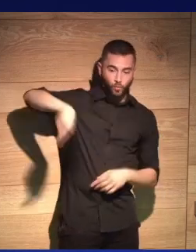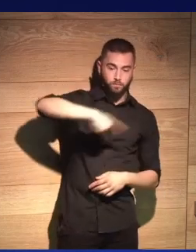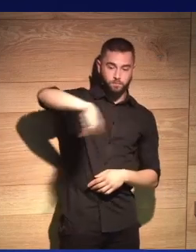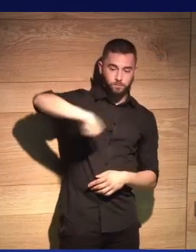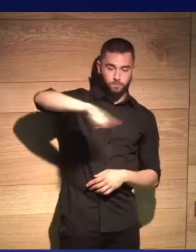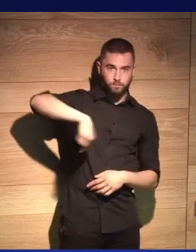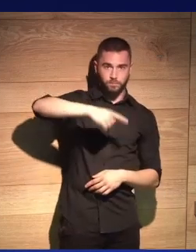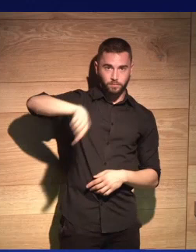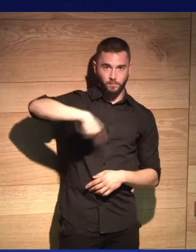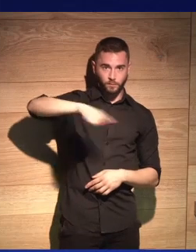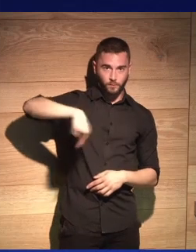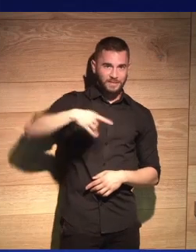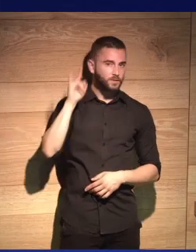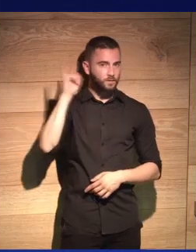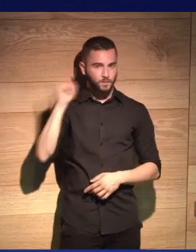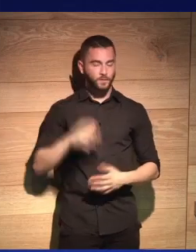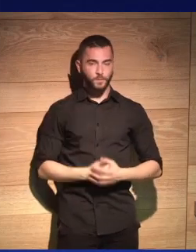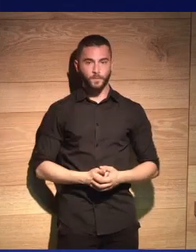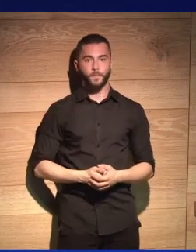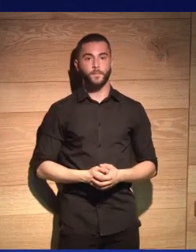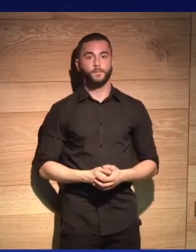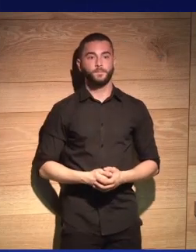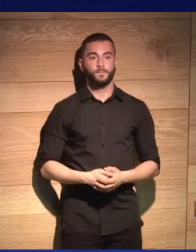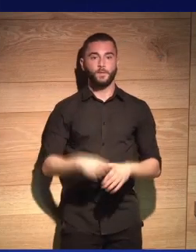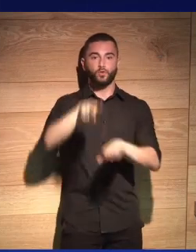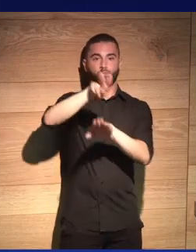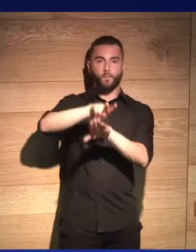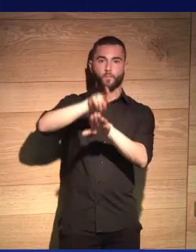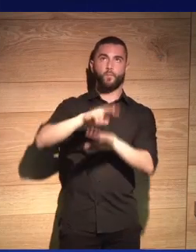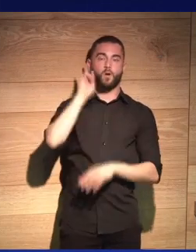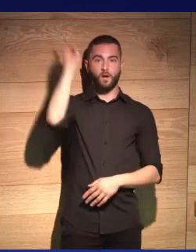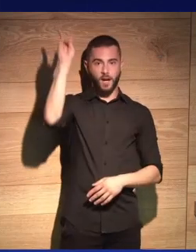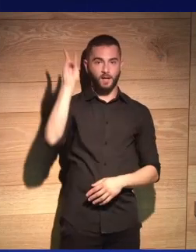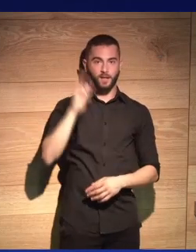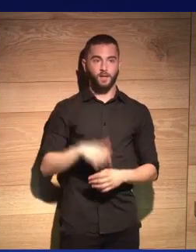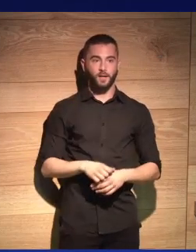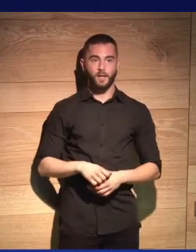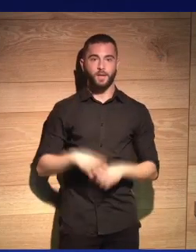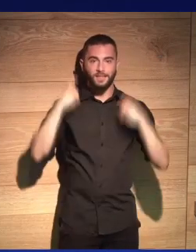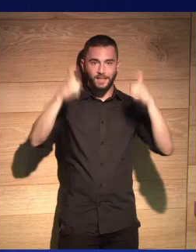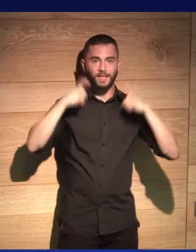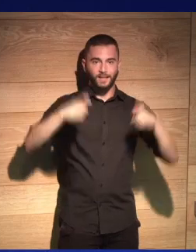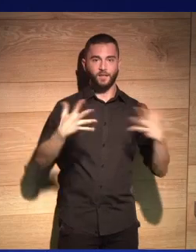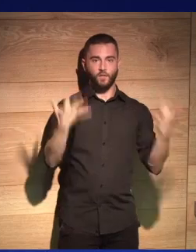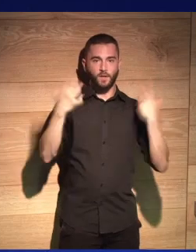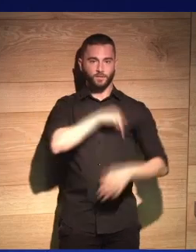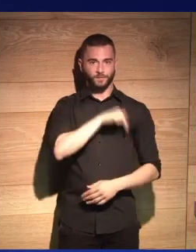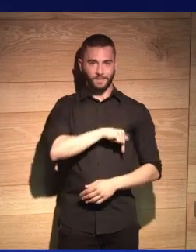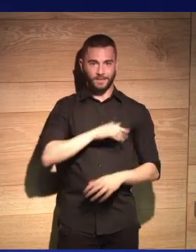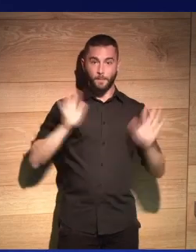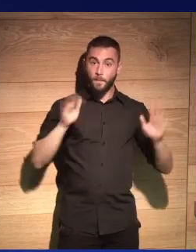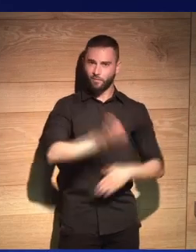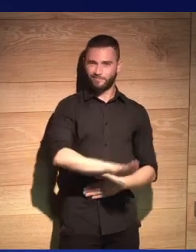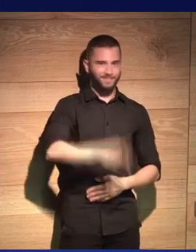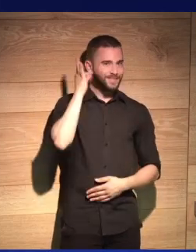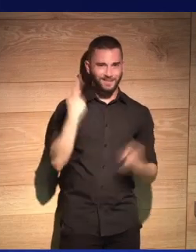un poco. Estamos boca arriba, despatarrados, intentando pescar el fresco, excepto la niña.